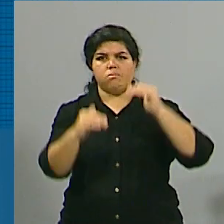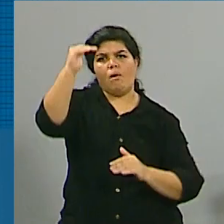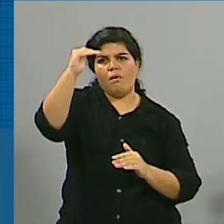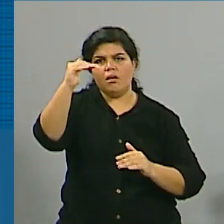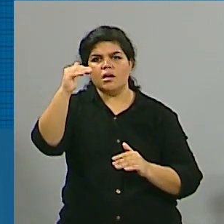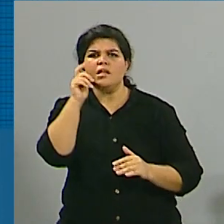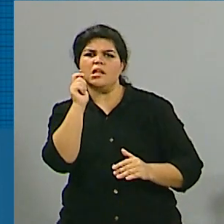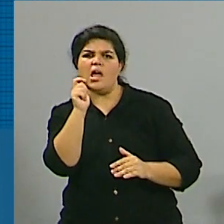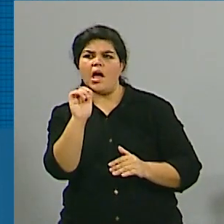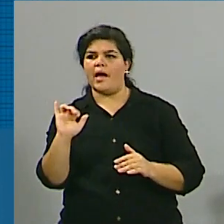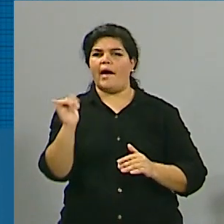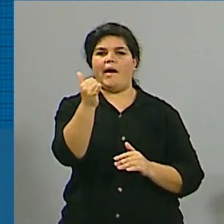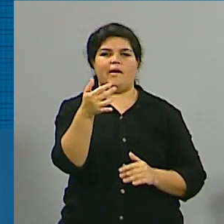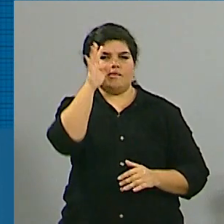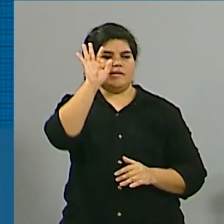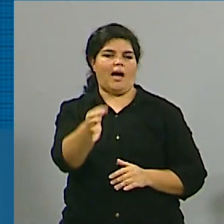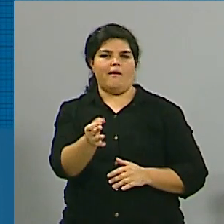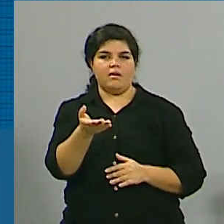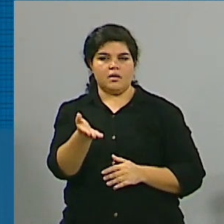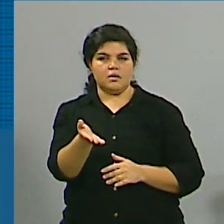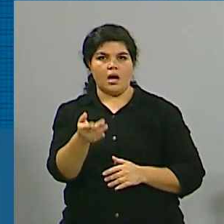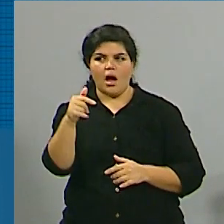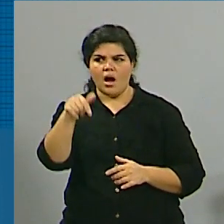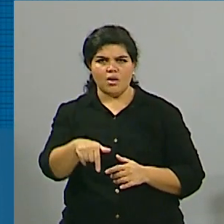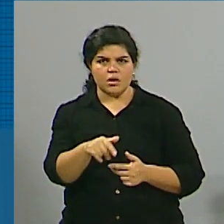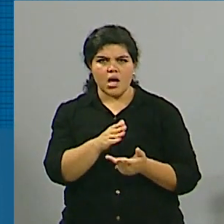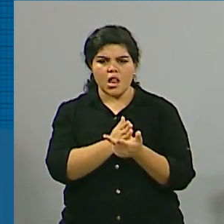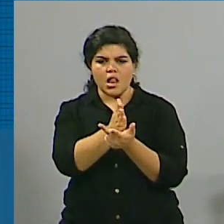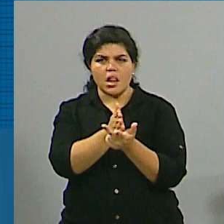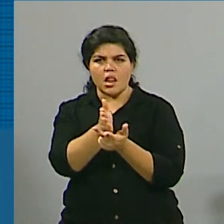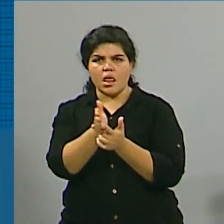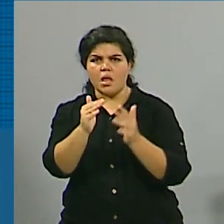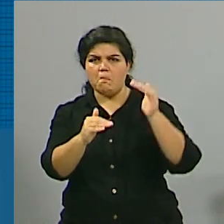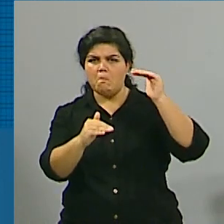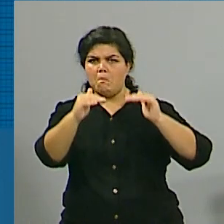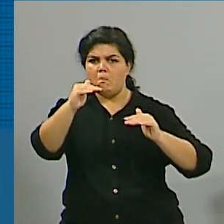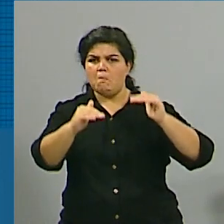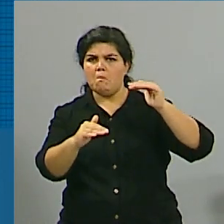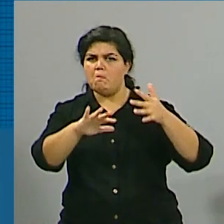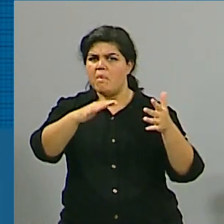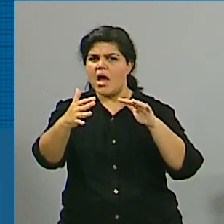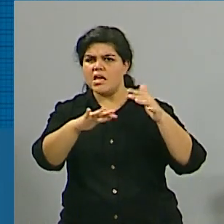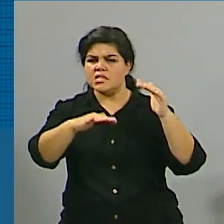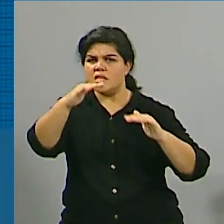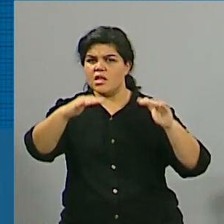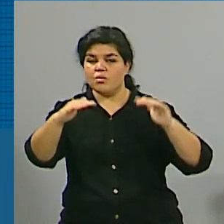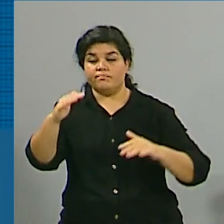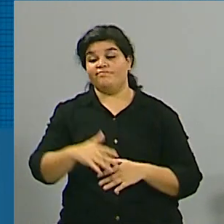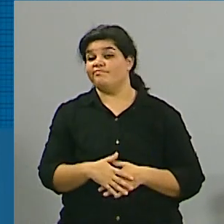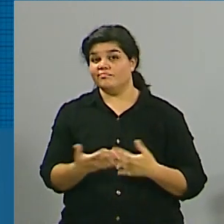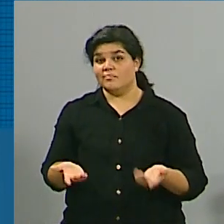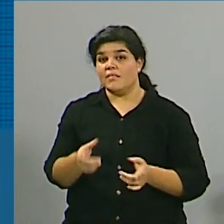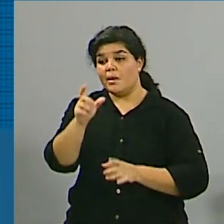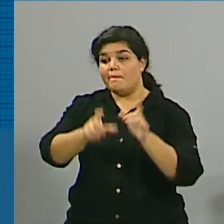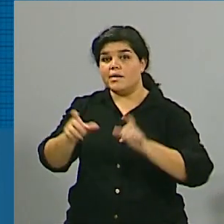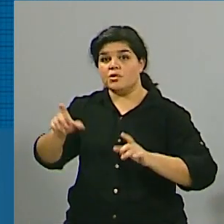figura. Hoy, diríamos, podría ser cualquiera de esas tres figuras, ¿no? Exactamente, hay una alta fragmentación dentro del electorado en la